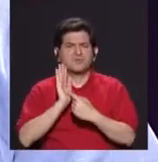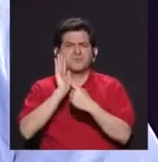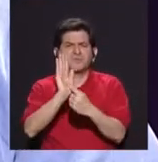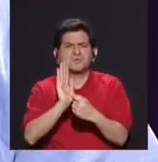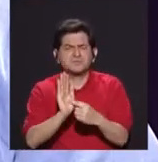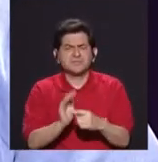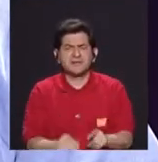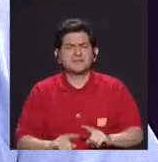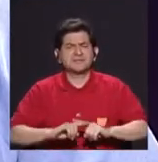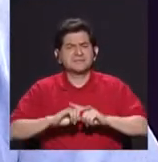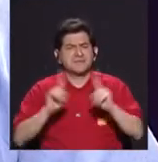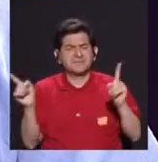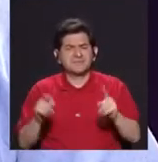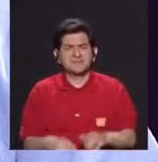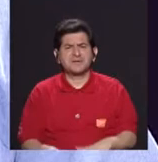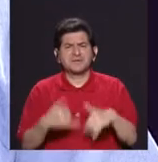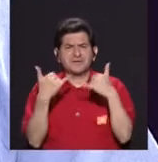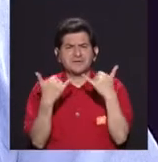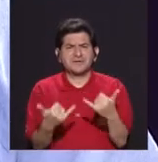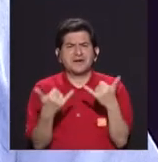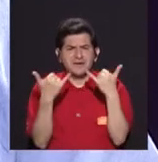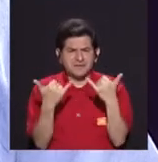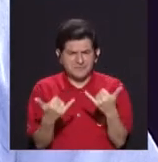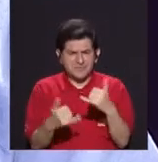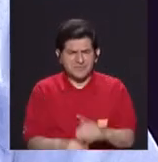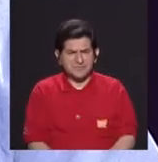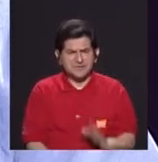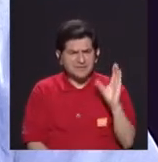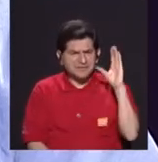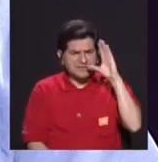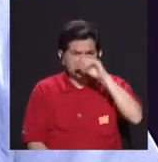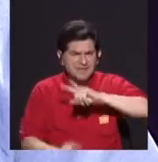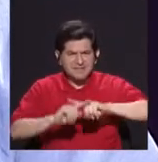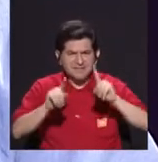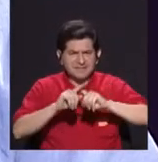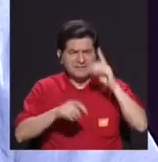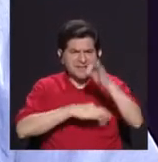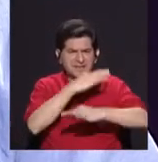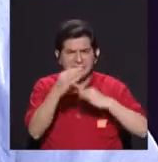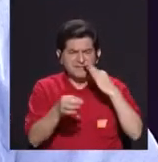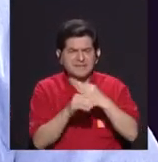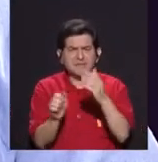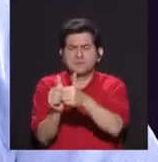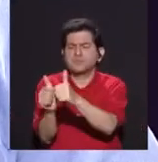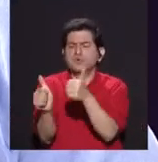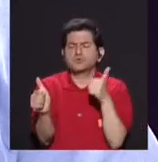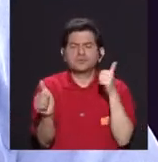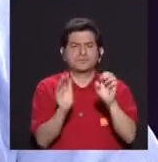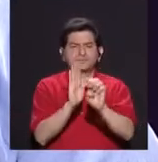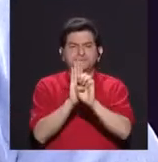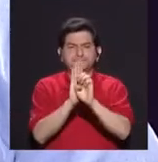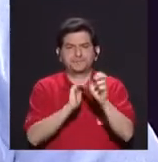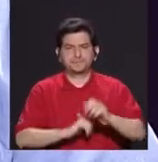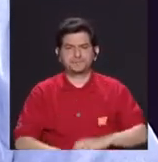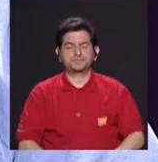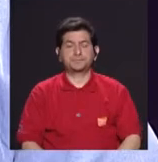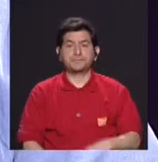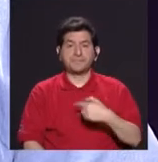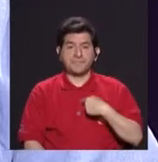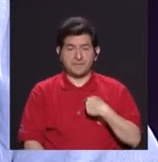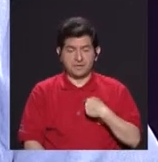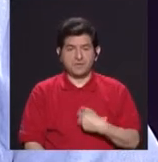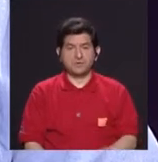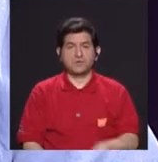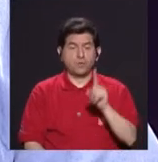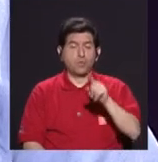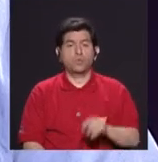pero hoy día se muestra se se da cuenta de diferentes tipos de retrocesos por ejemplo yo impartía